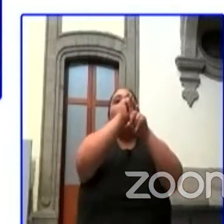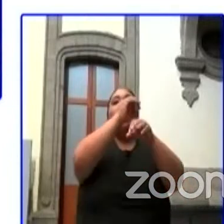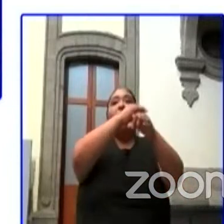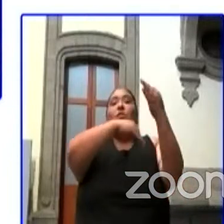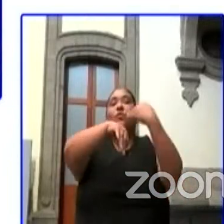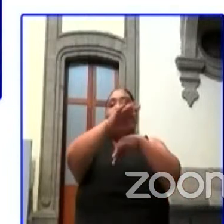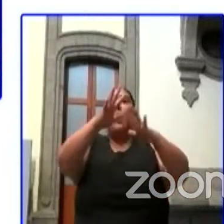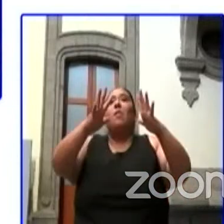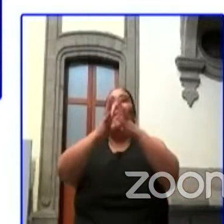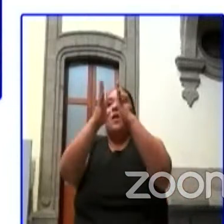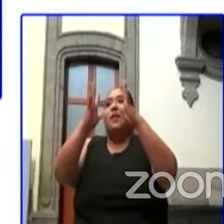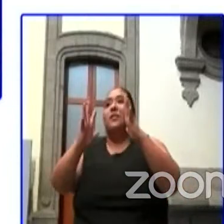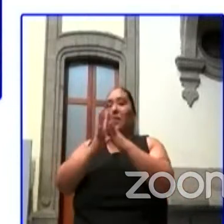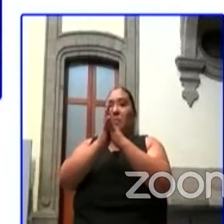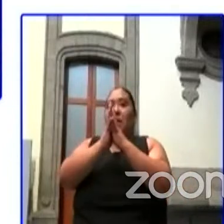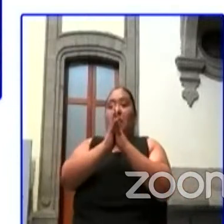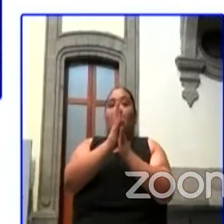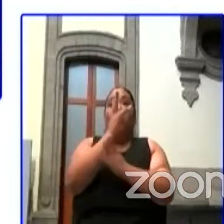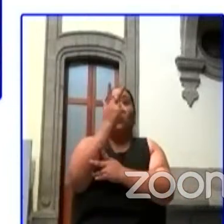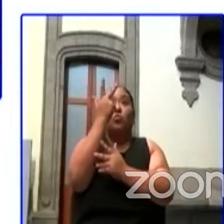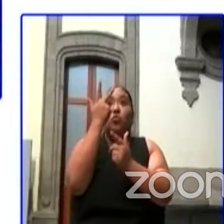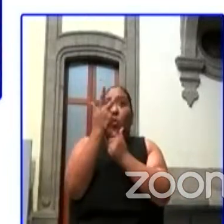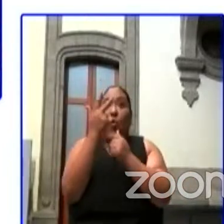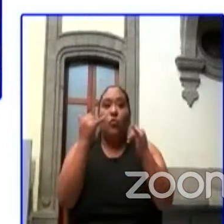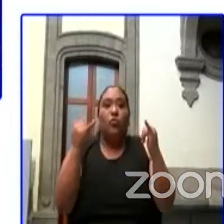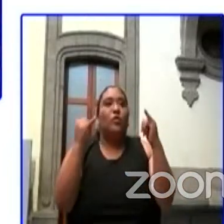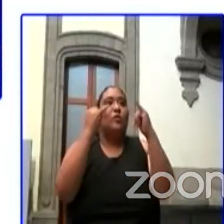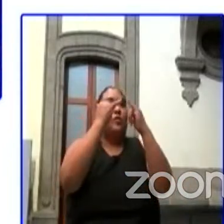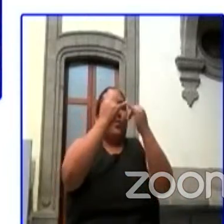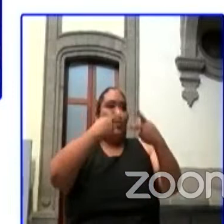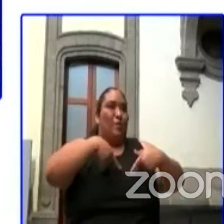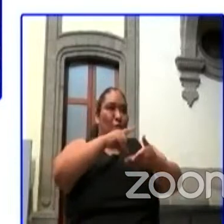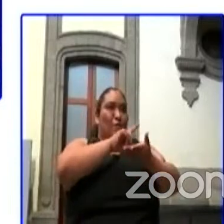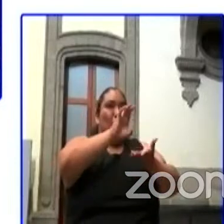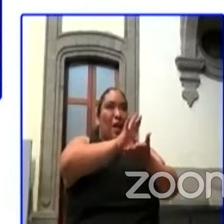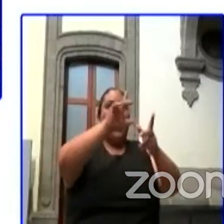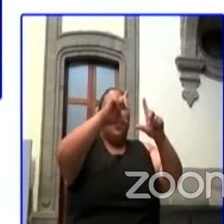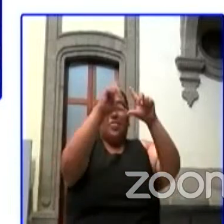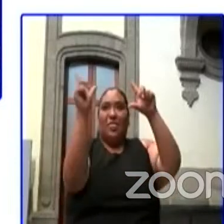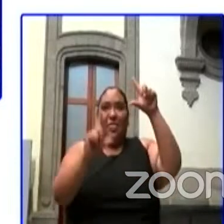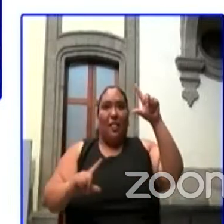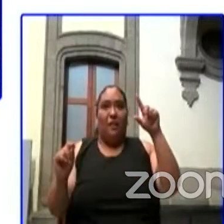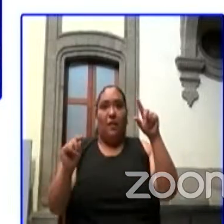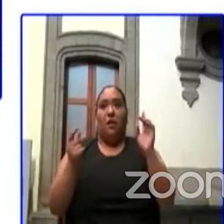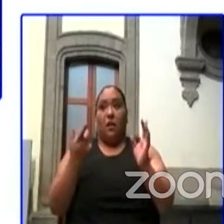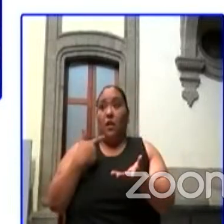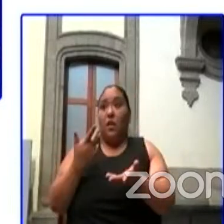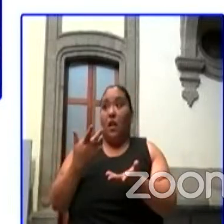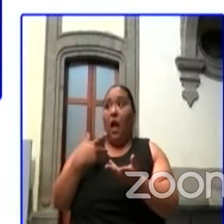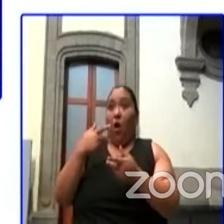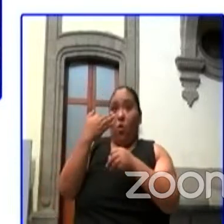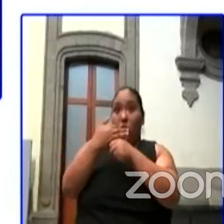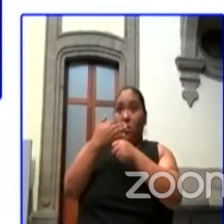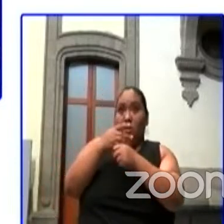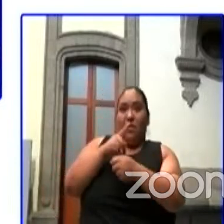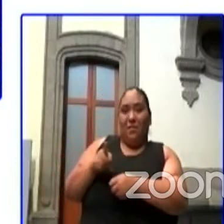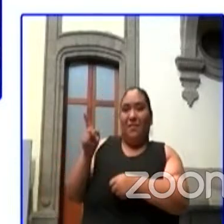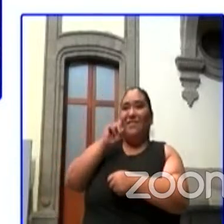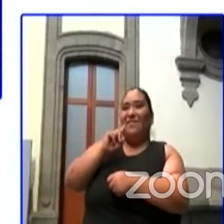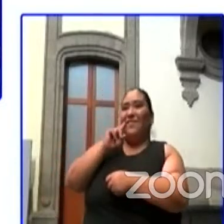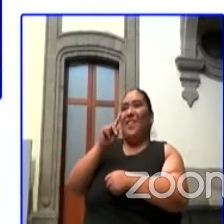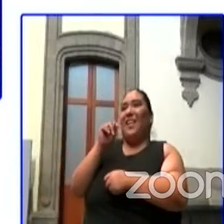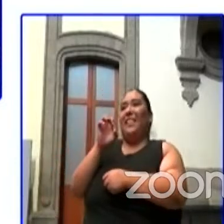participación de los 8 institutos a nivel nacional. Me parece que, como lo acaba de mencionar Tere,